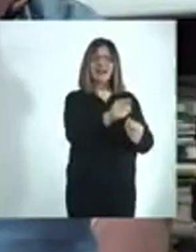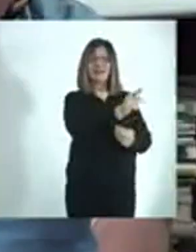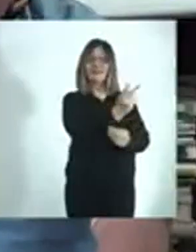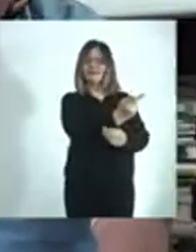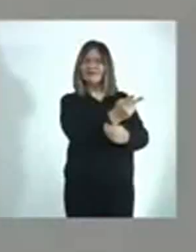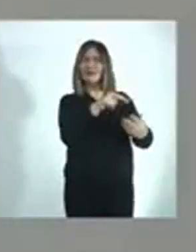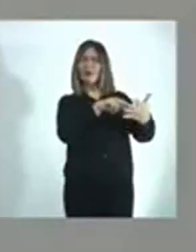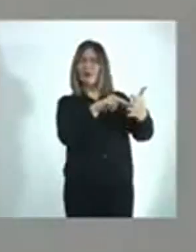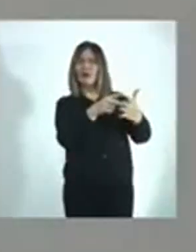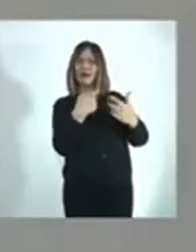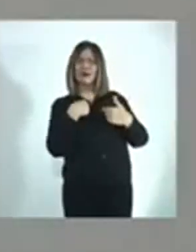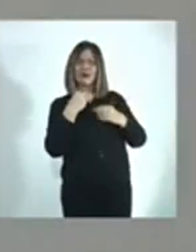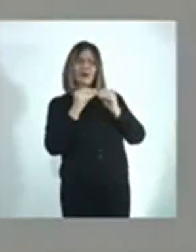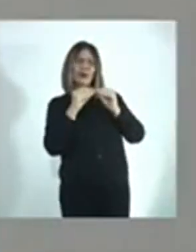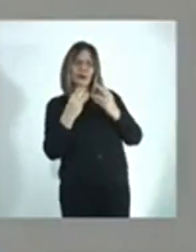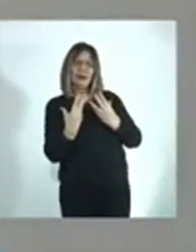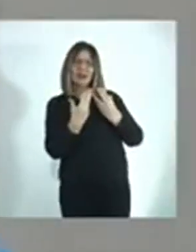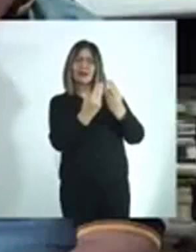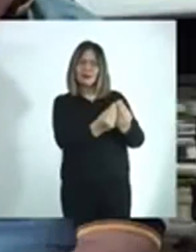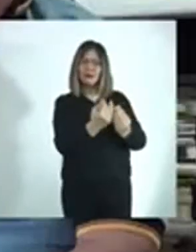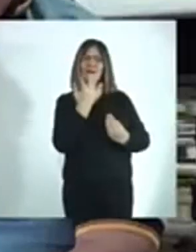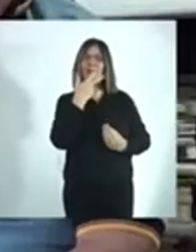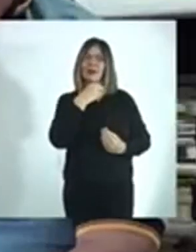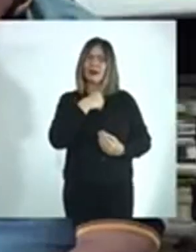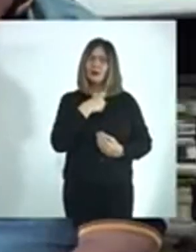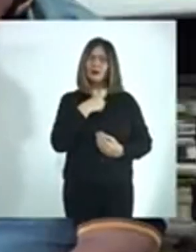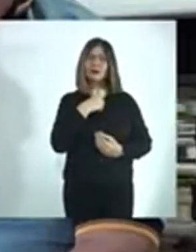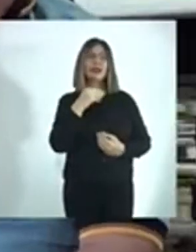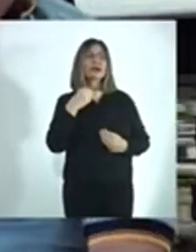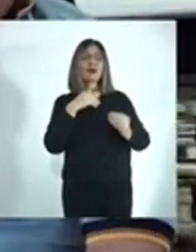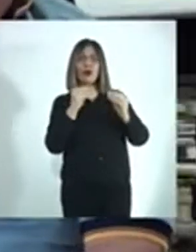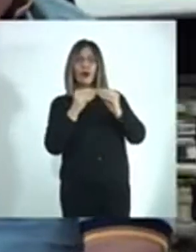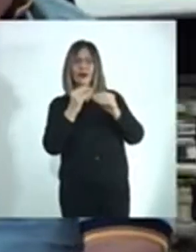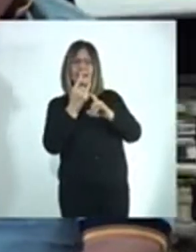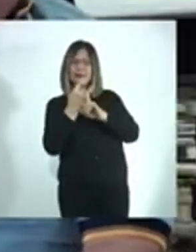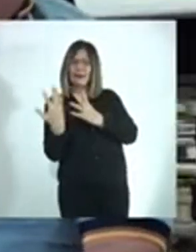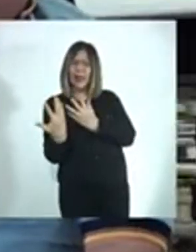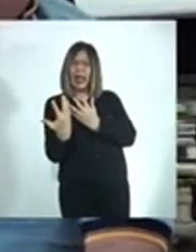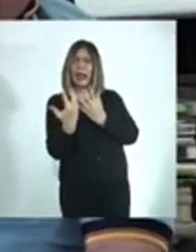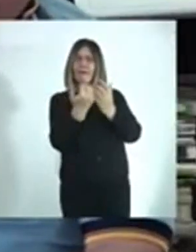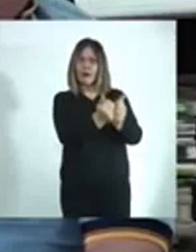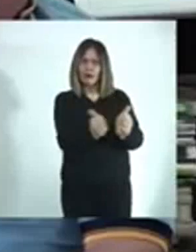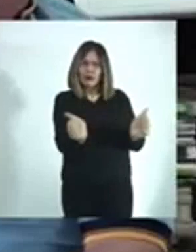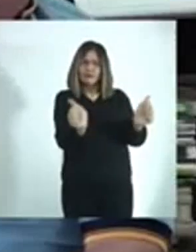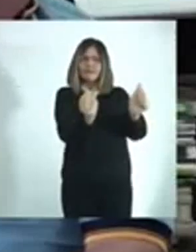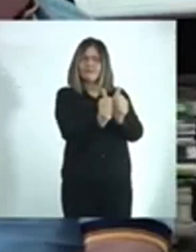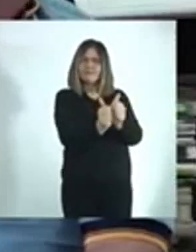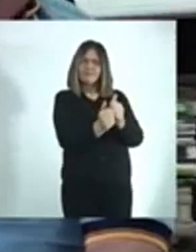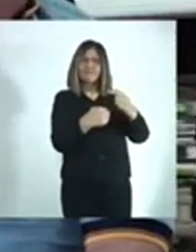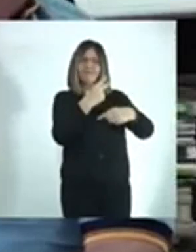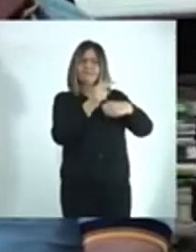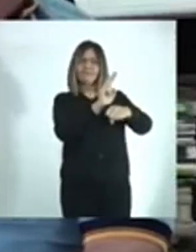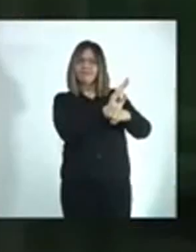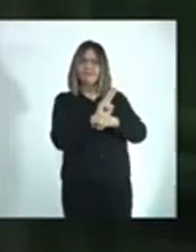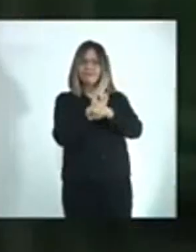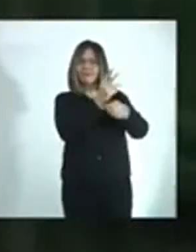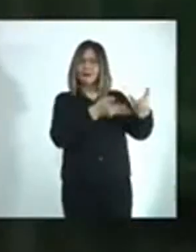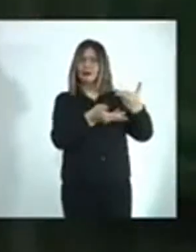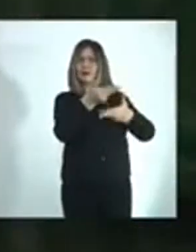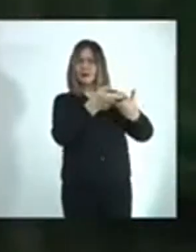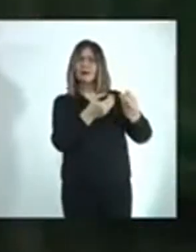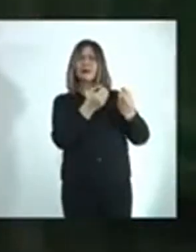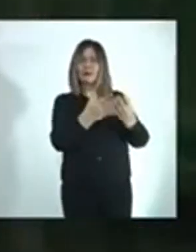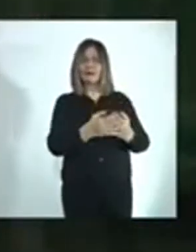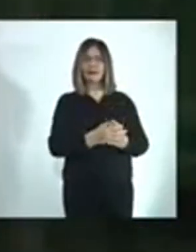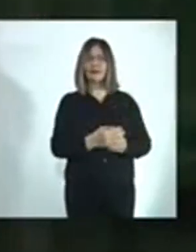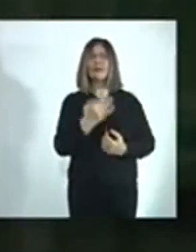tenían conflicto. La verdad que yo a mis compañeros los acompañé en un largo trayecto de que ellos tenían problemas y la verdad que con